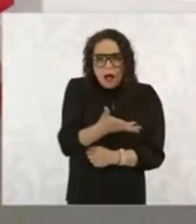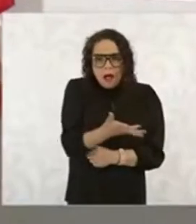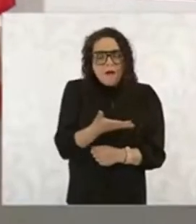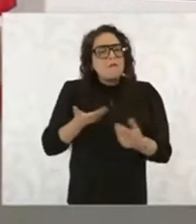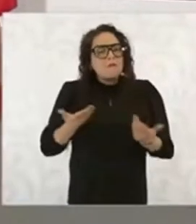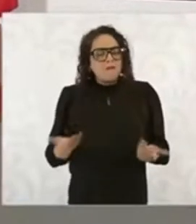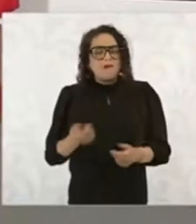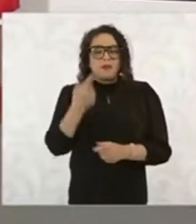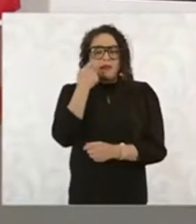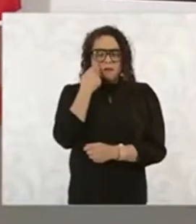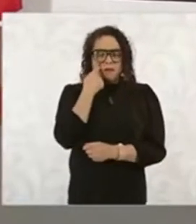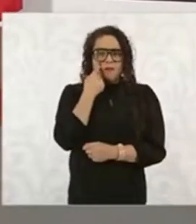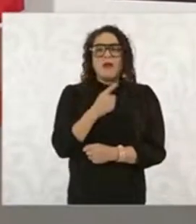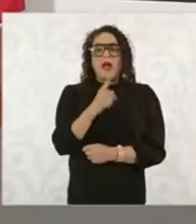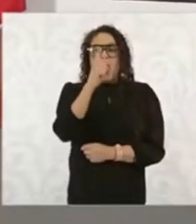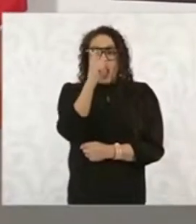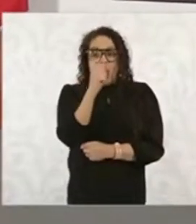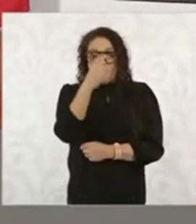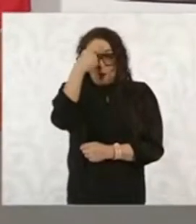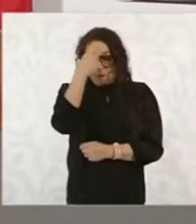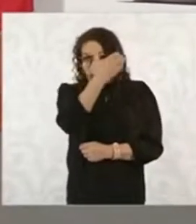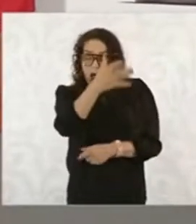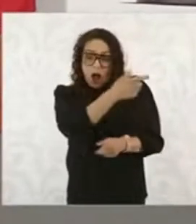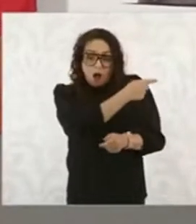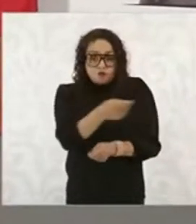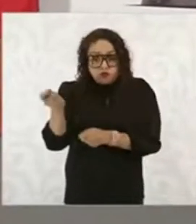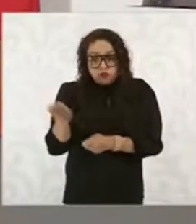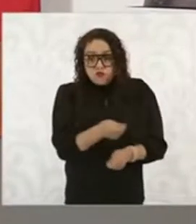riego agrícola, que no pagan derechos por ser